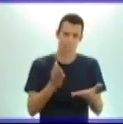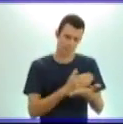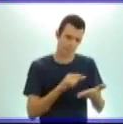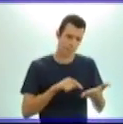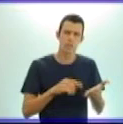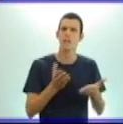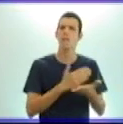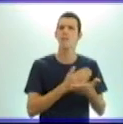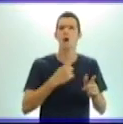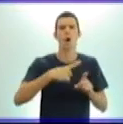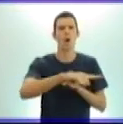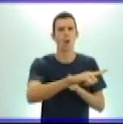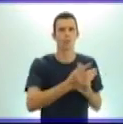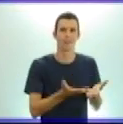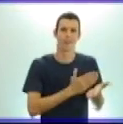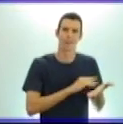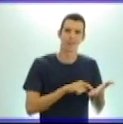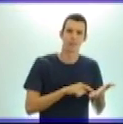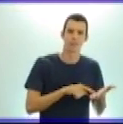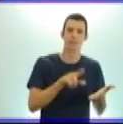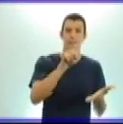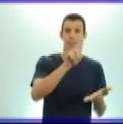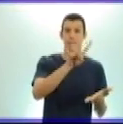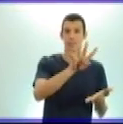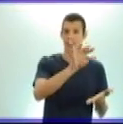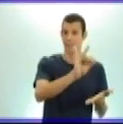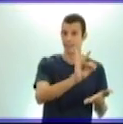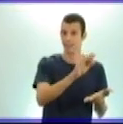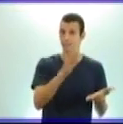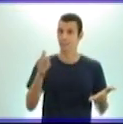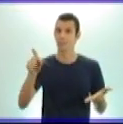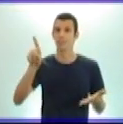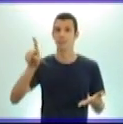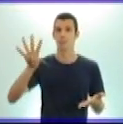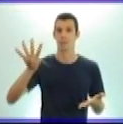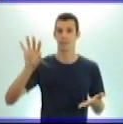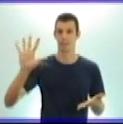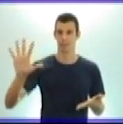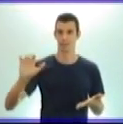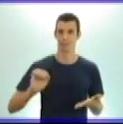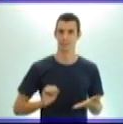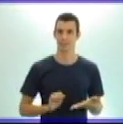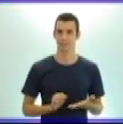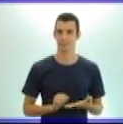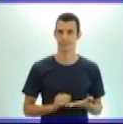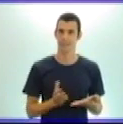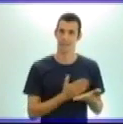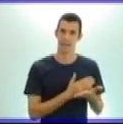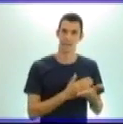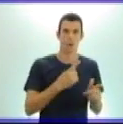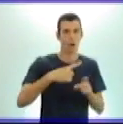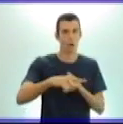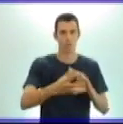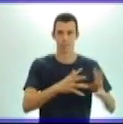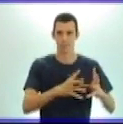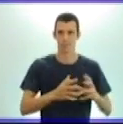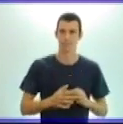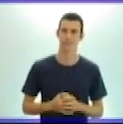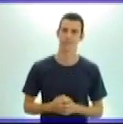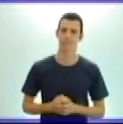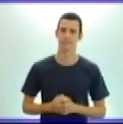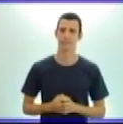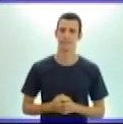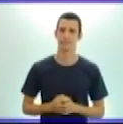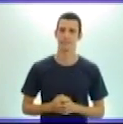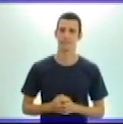a las 155. Y estos contenidos se